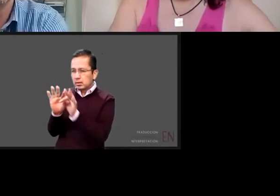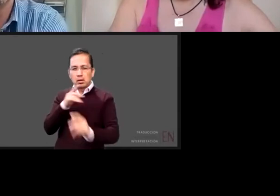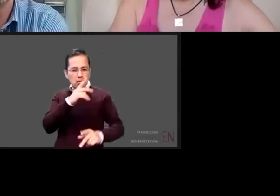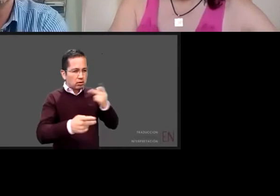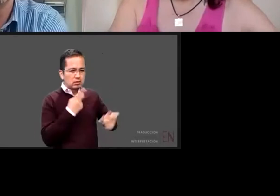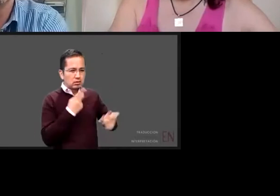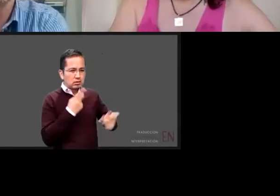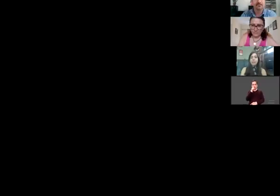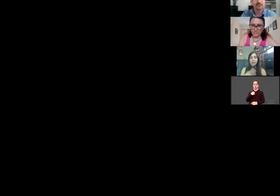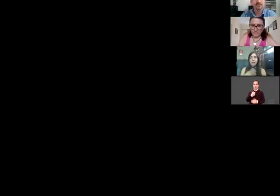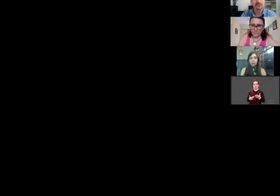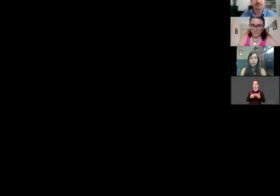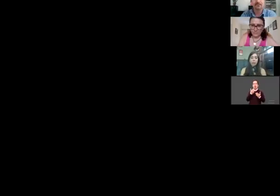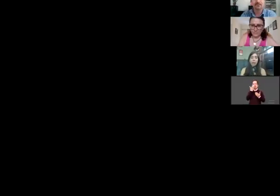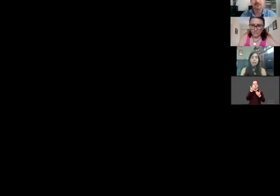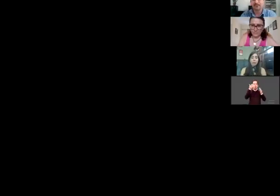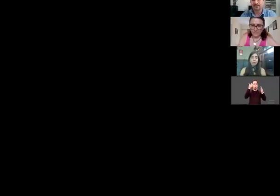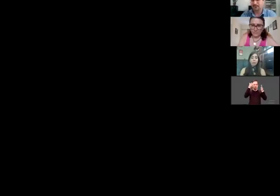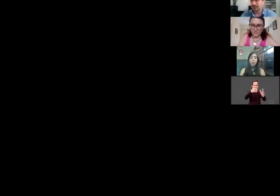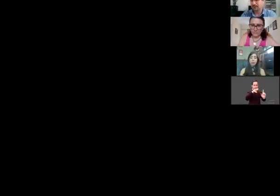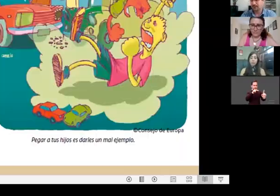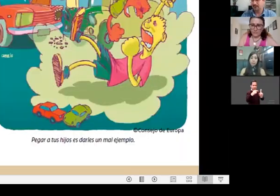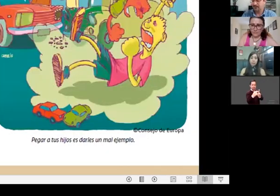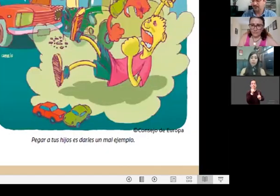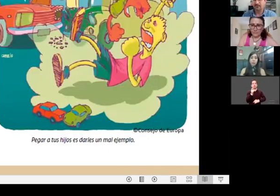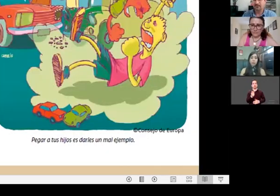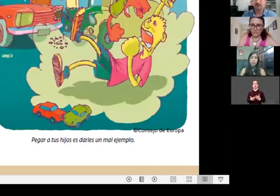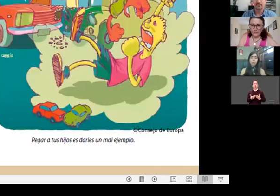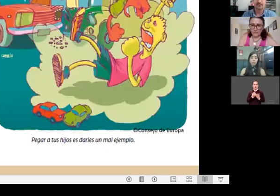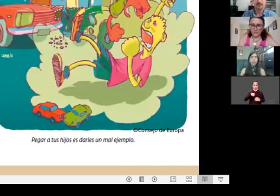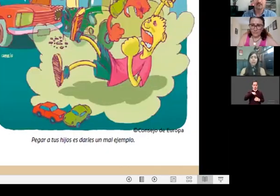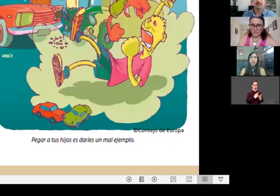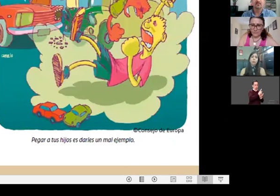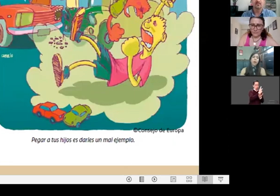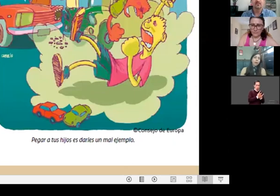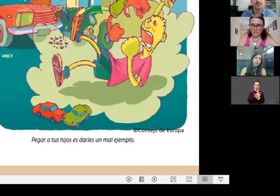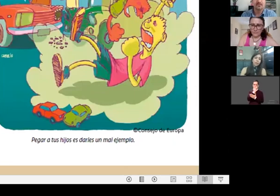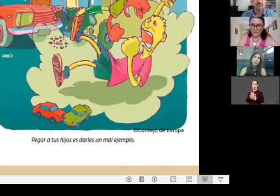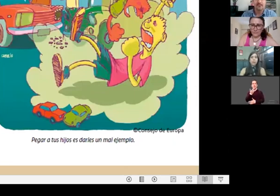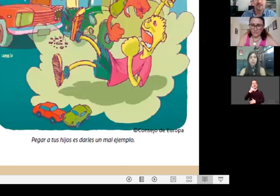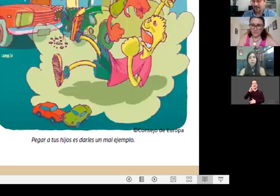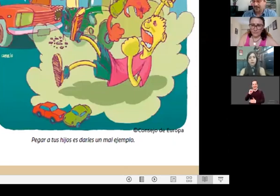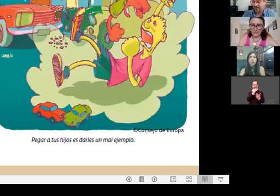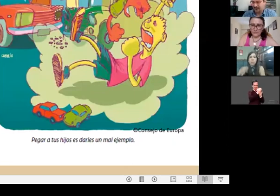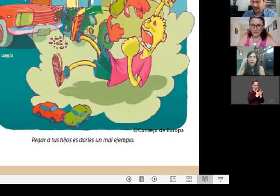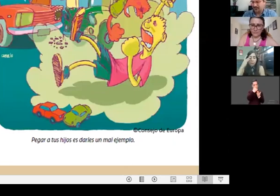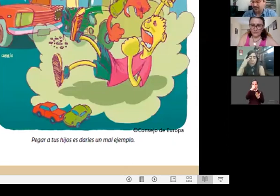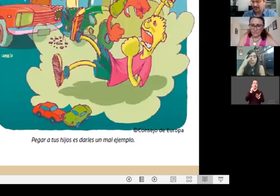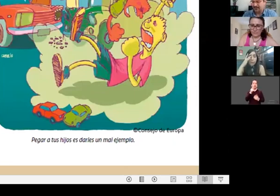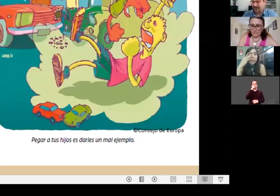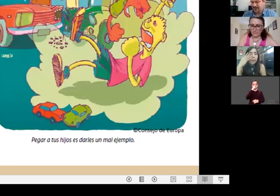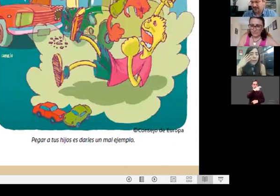que hay en las guías, en los programas que hemos nosotras revisado sobre castigo corporal, crianza positiva,